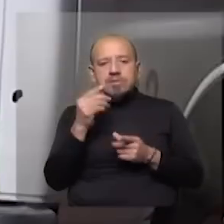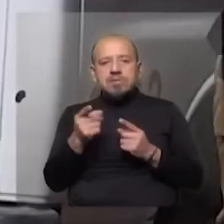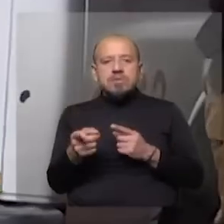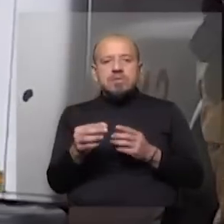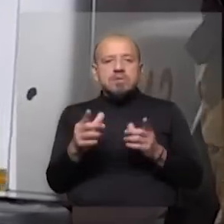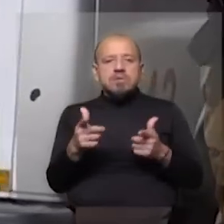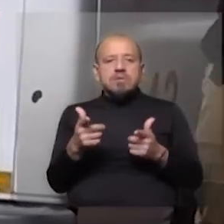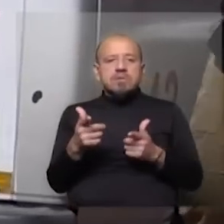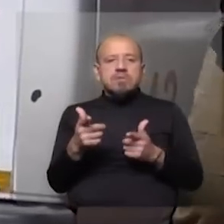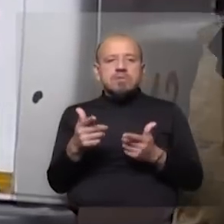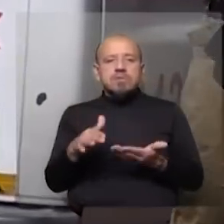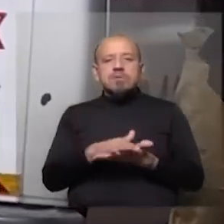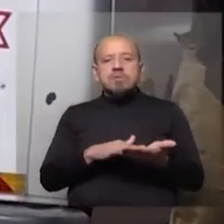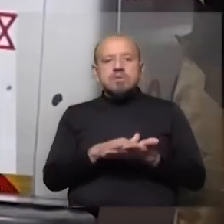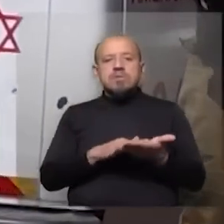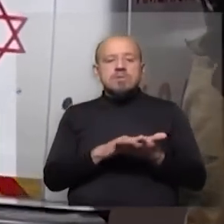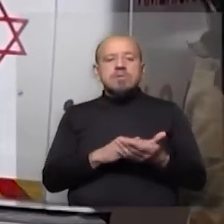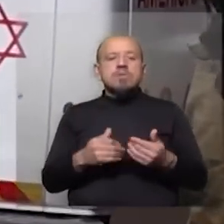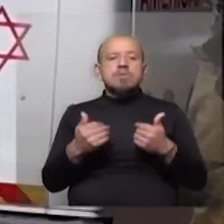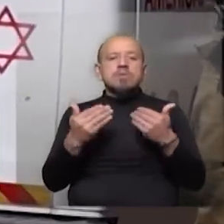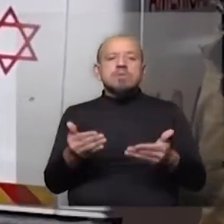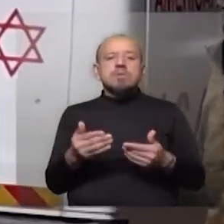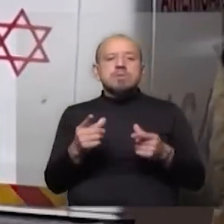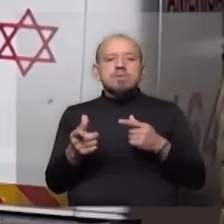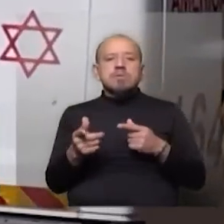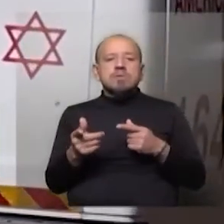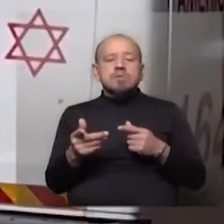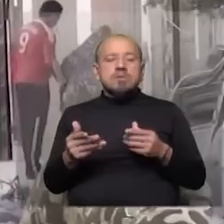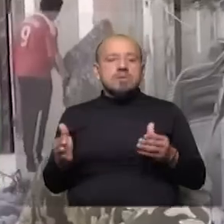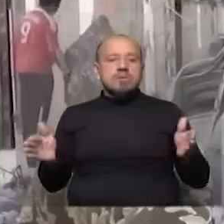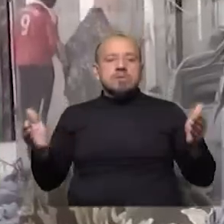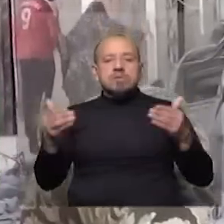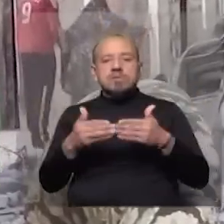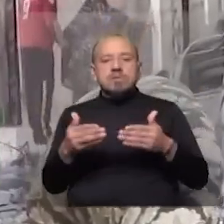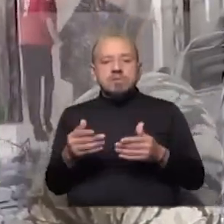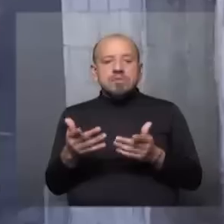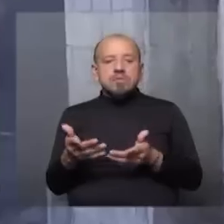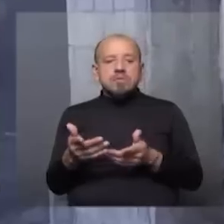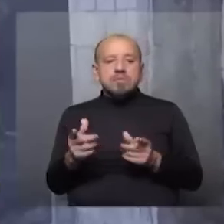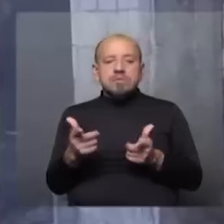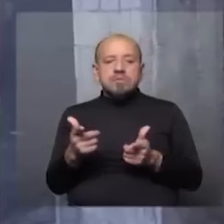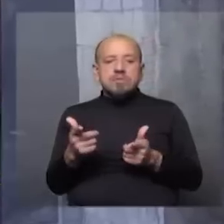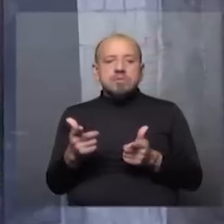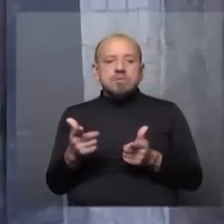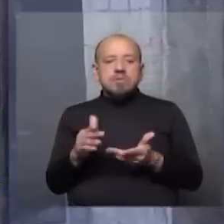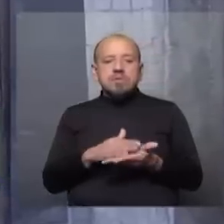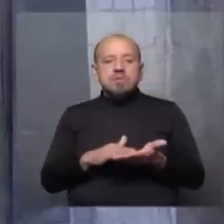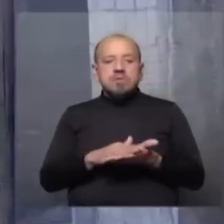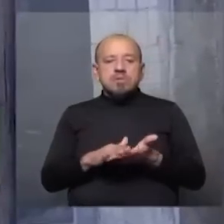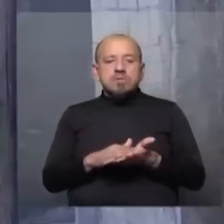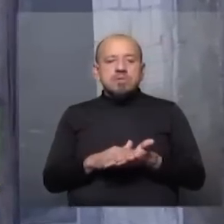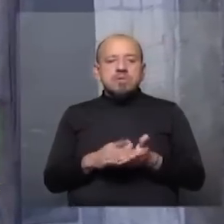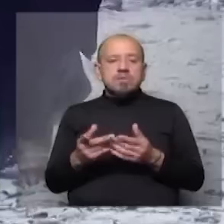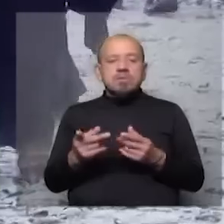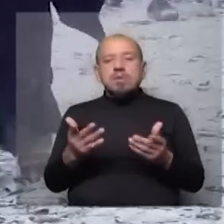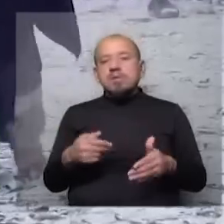tiene ninguna previsibilidad de lo que le va a pasar y además está encerrada porque no no se garantizan corredores humanitarios para